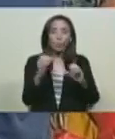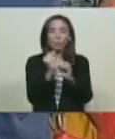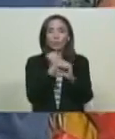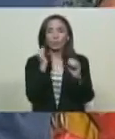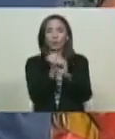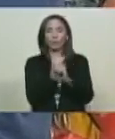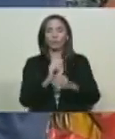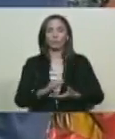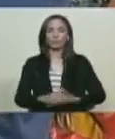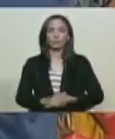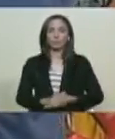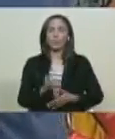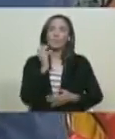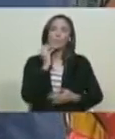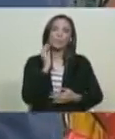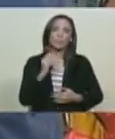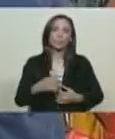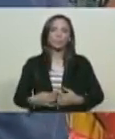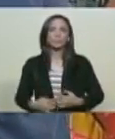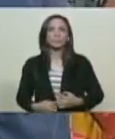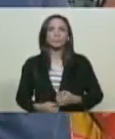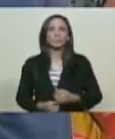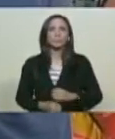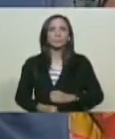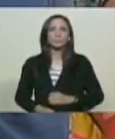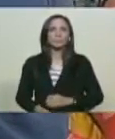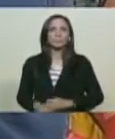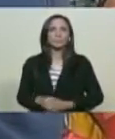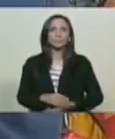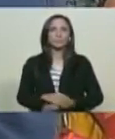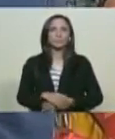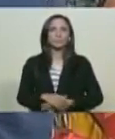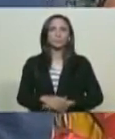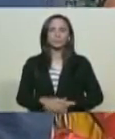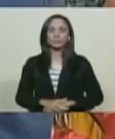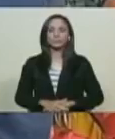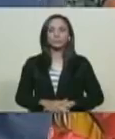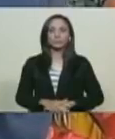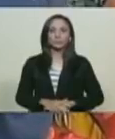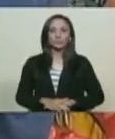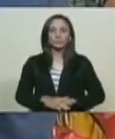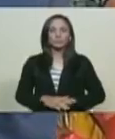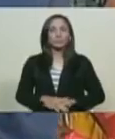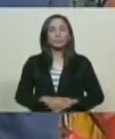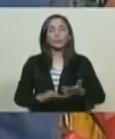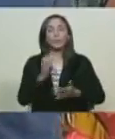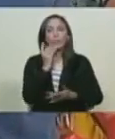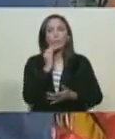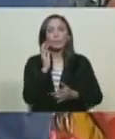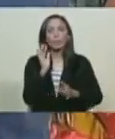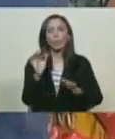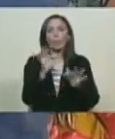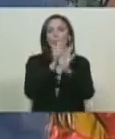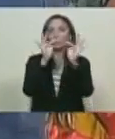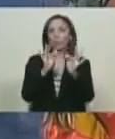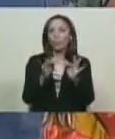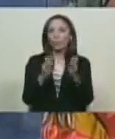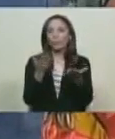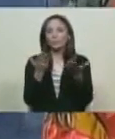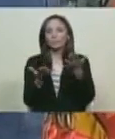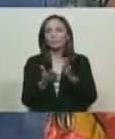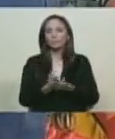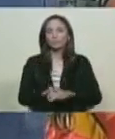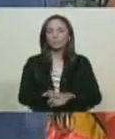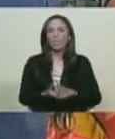populares. Ejemplo, camarada, hay un instrumento que